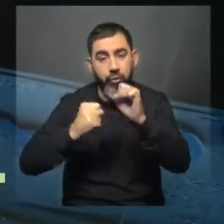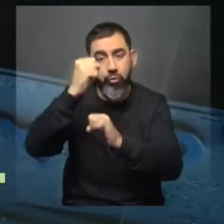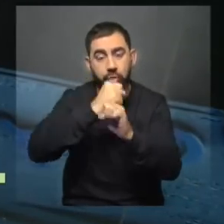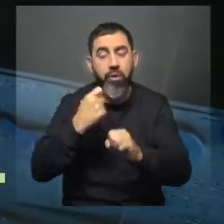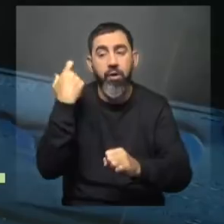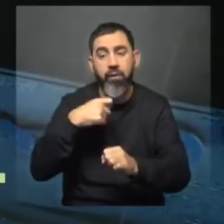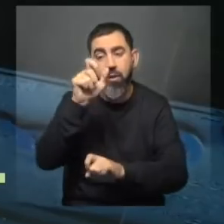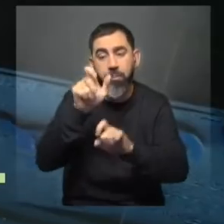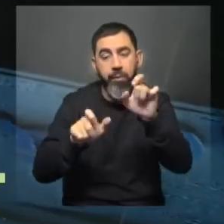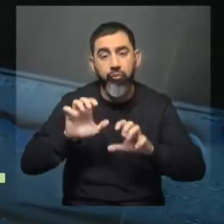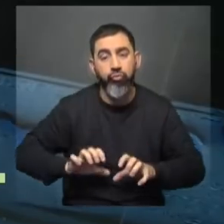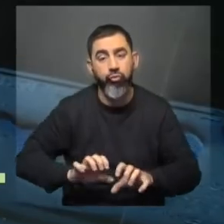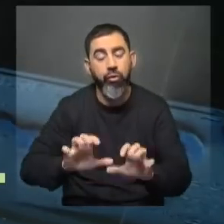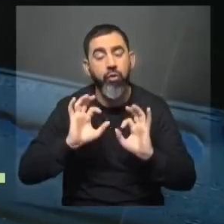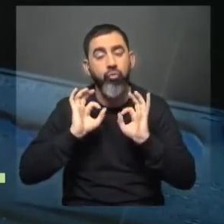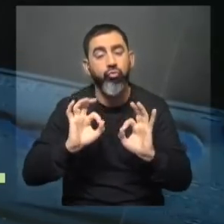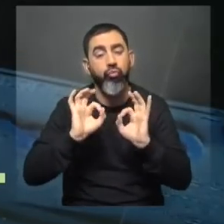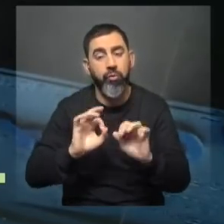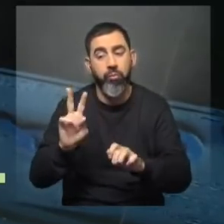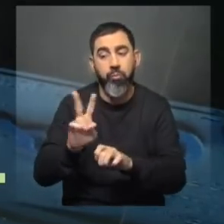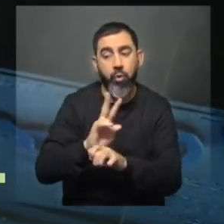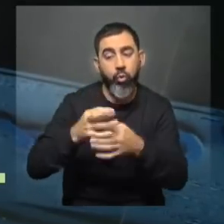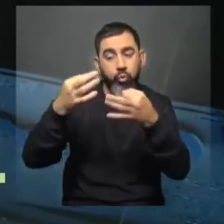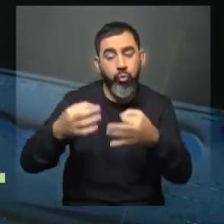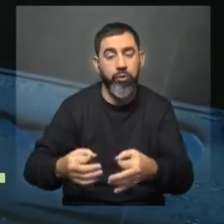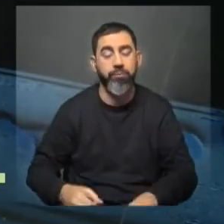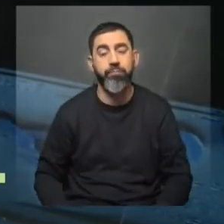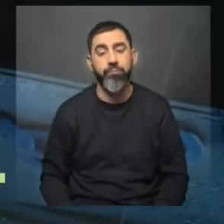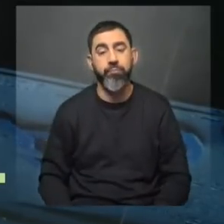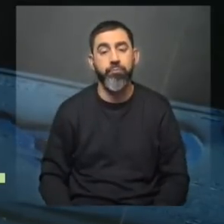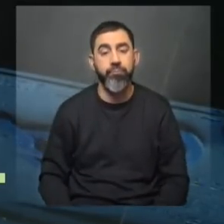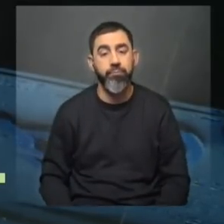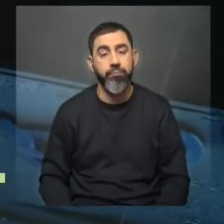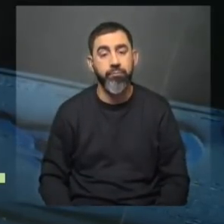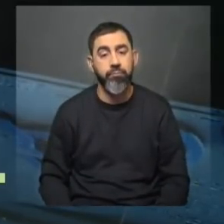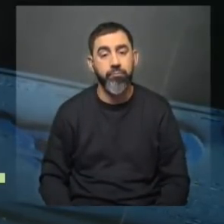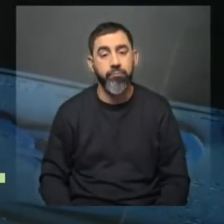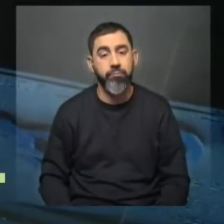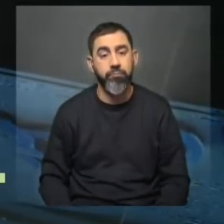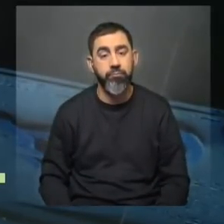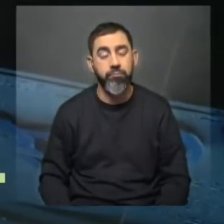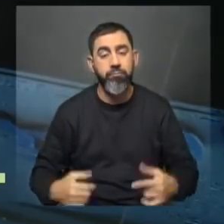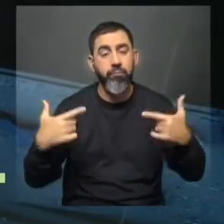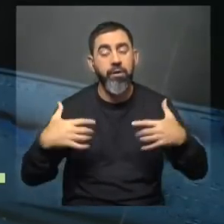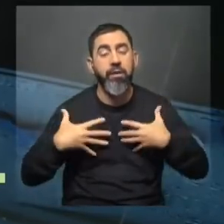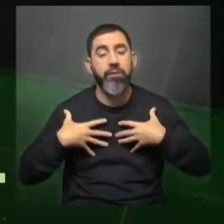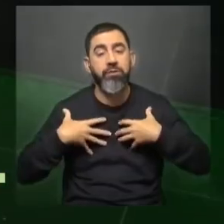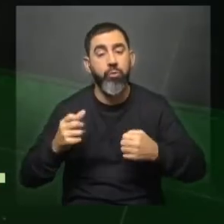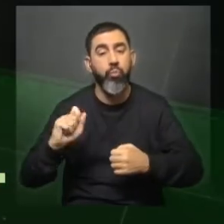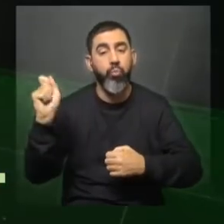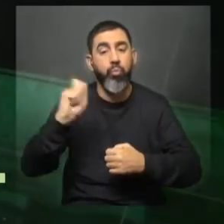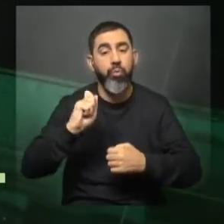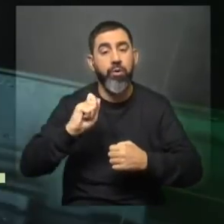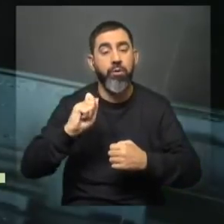recursos humanos suficientes para poder hacer efectivamente los controles otra por otra parte la ministra de salud pública Karina